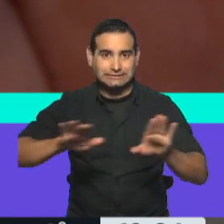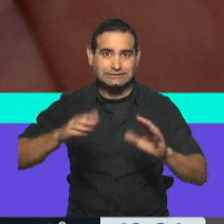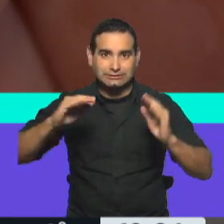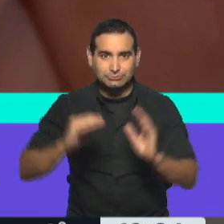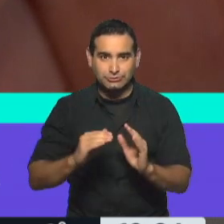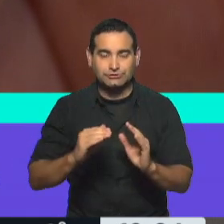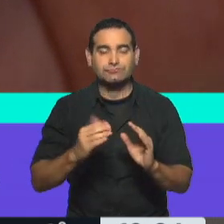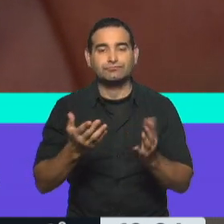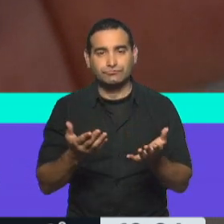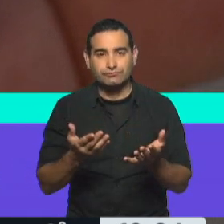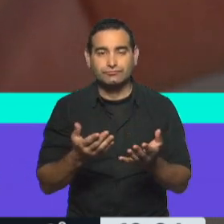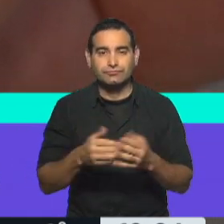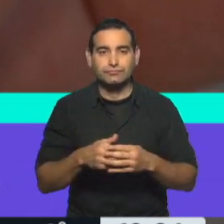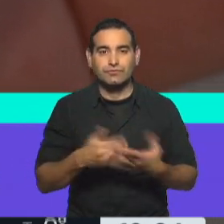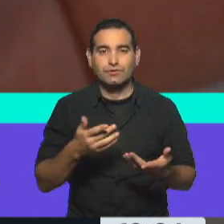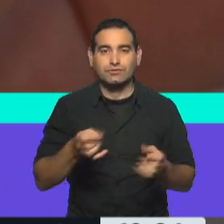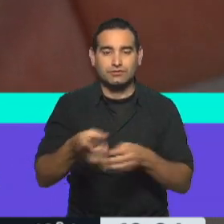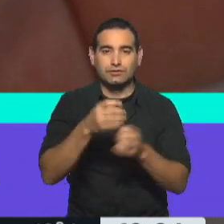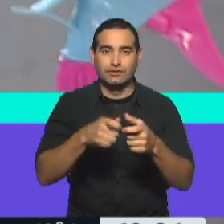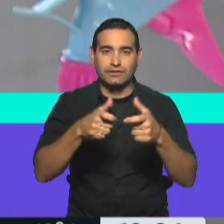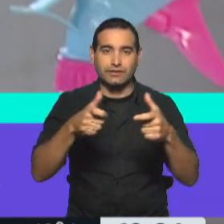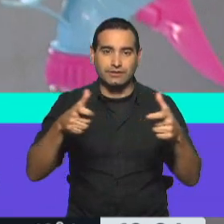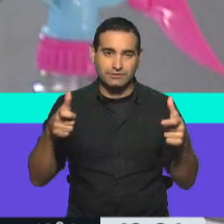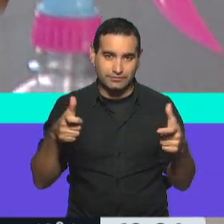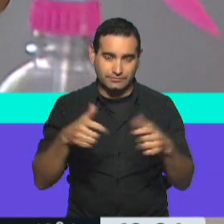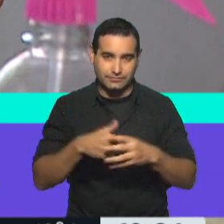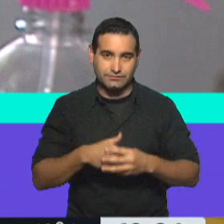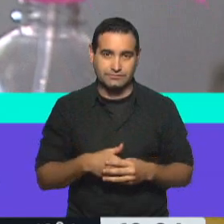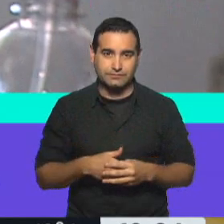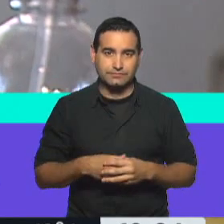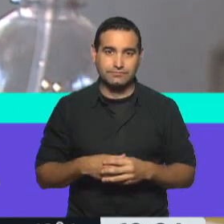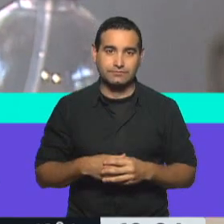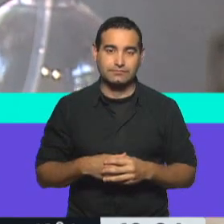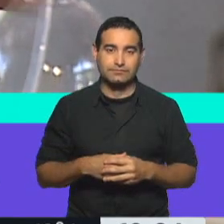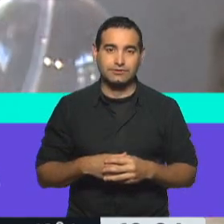te va a tardar más en que haya muchos casos, simplemente por un tema de comportamiento exponencial.